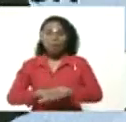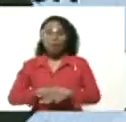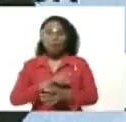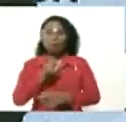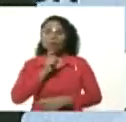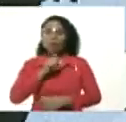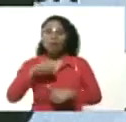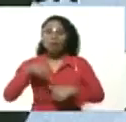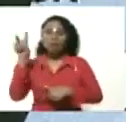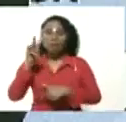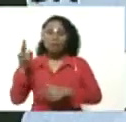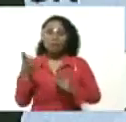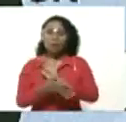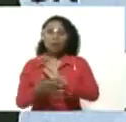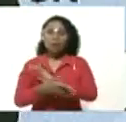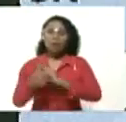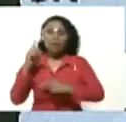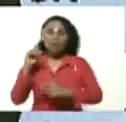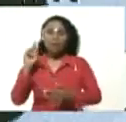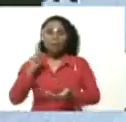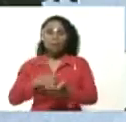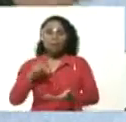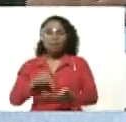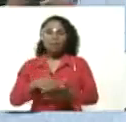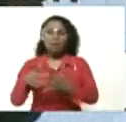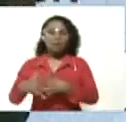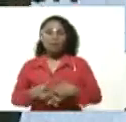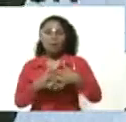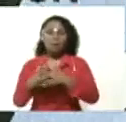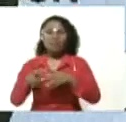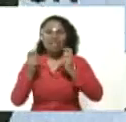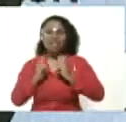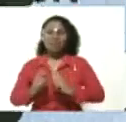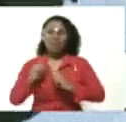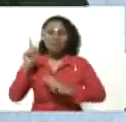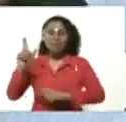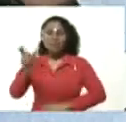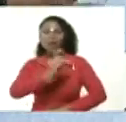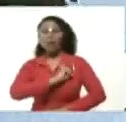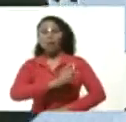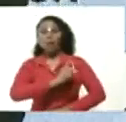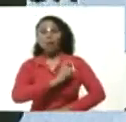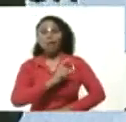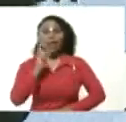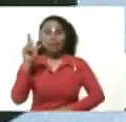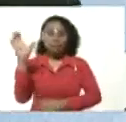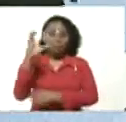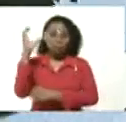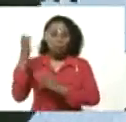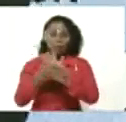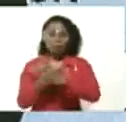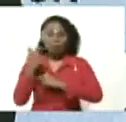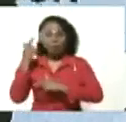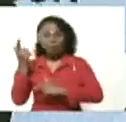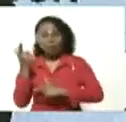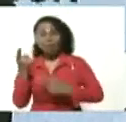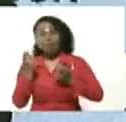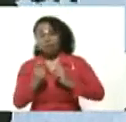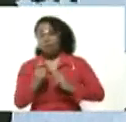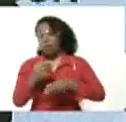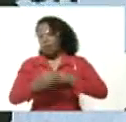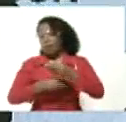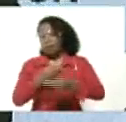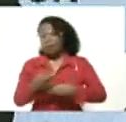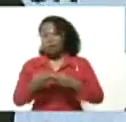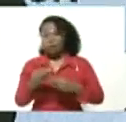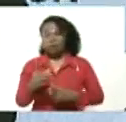iban a solventarse con una intervención norteamericana, como la que se intentó desde Cúcuta, con la Operación Gedeón, con tantas otras, se den cuenta de su